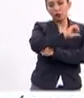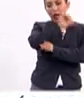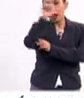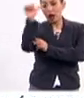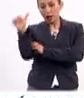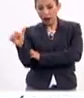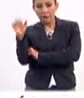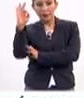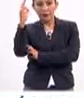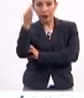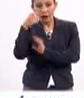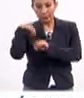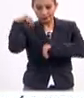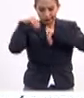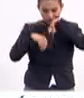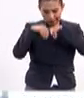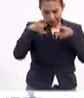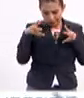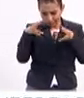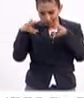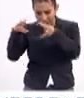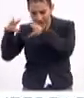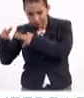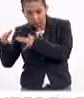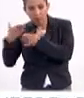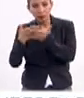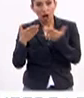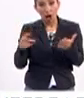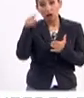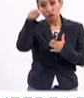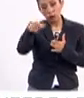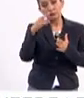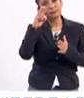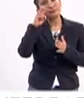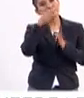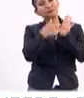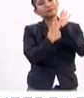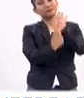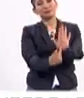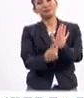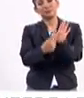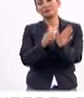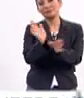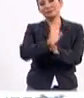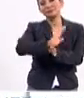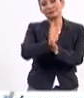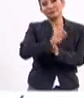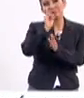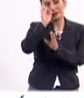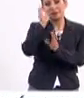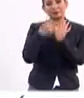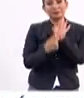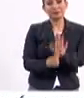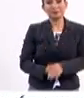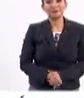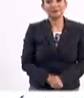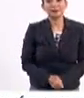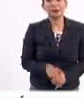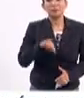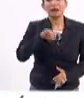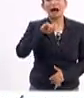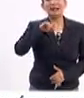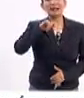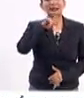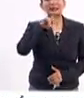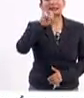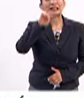octubre a febrero estuvimos en la postproducción y hasta ahora que ustedes ya la tenemos y nos acompañan a presentarla.